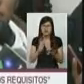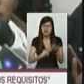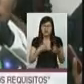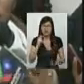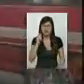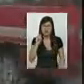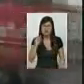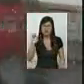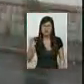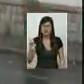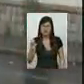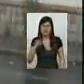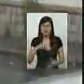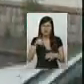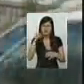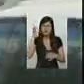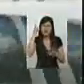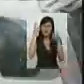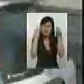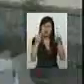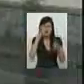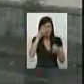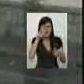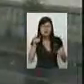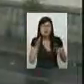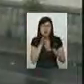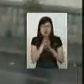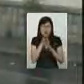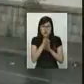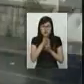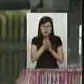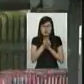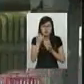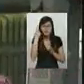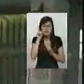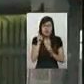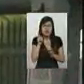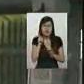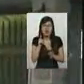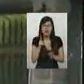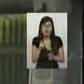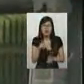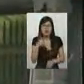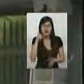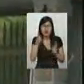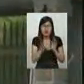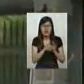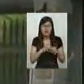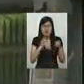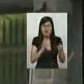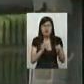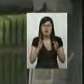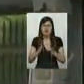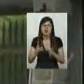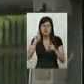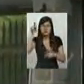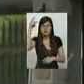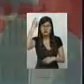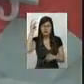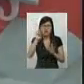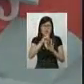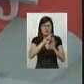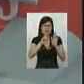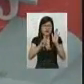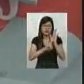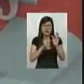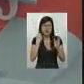Supremo Electoral que decida si estos compañeros cumplen con los requisitos dispuestos por la Ley de Organizaciones Políticas, el